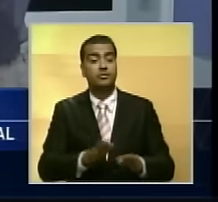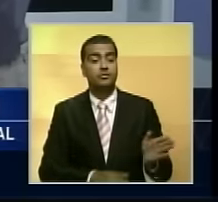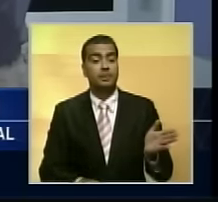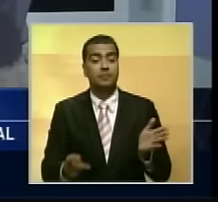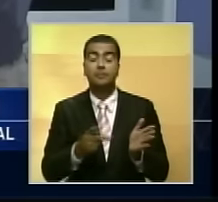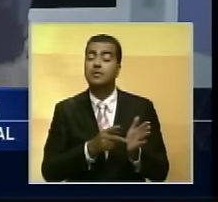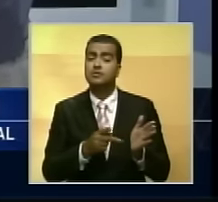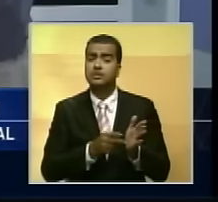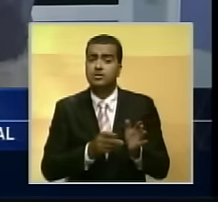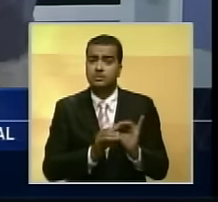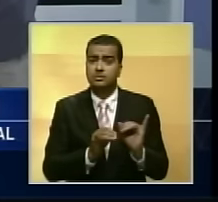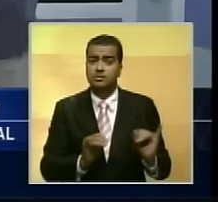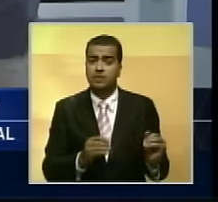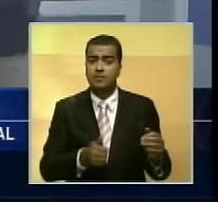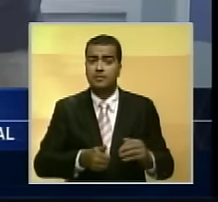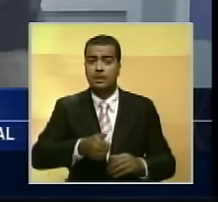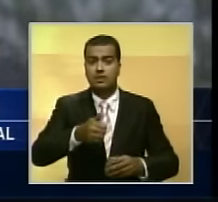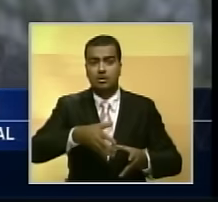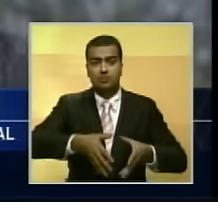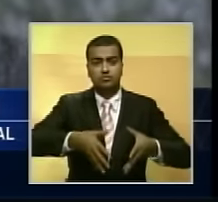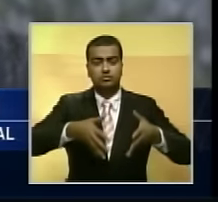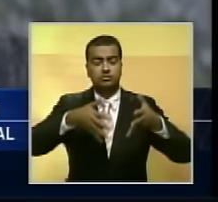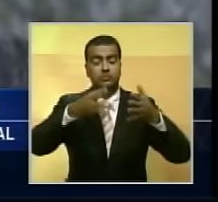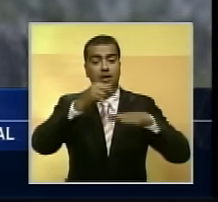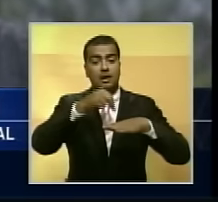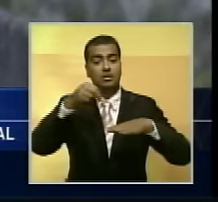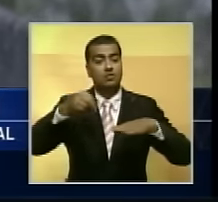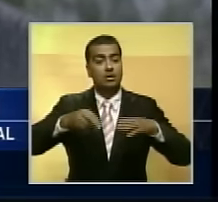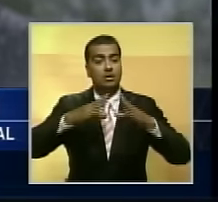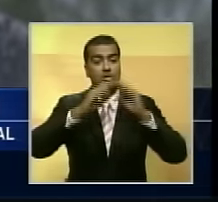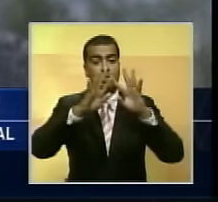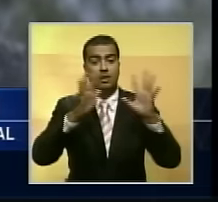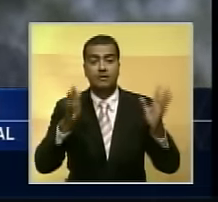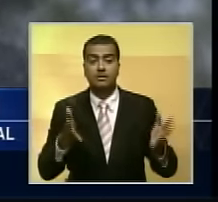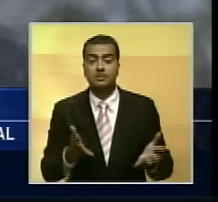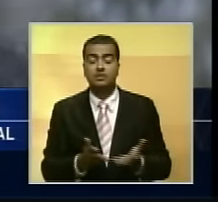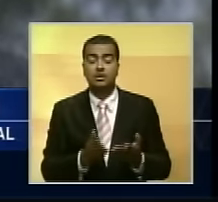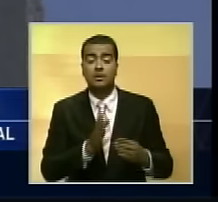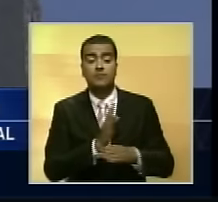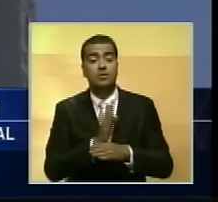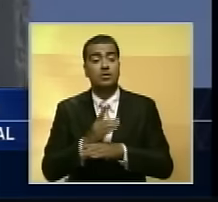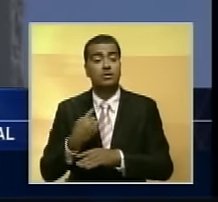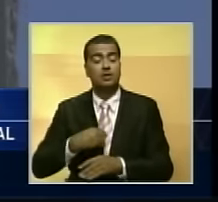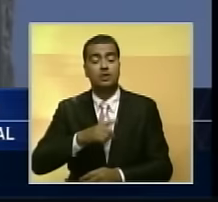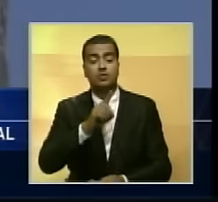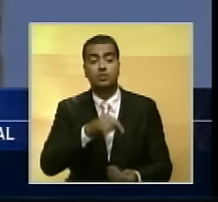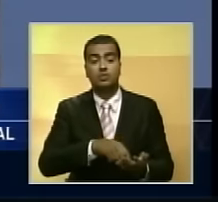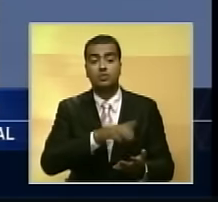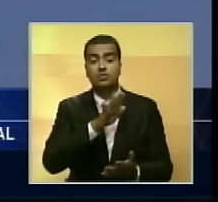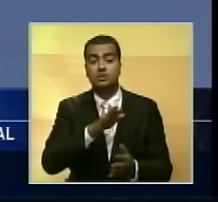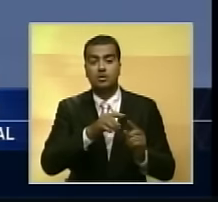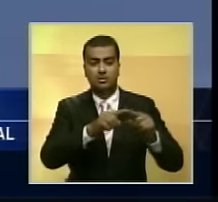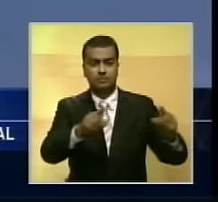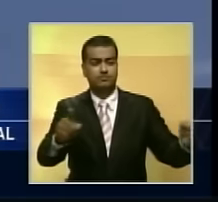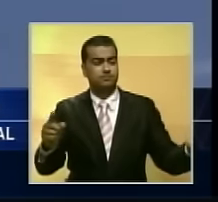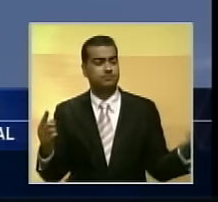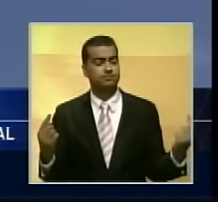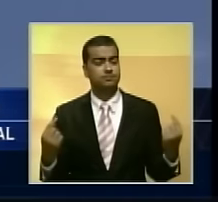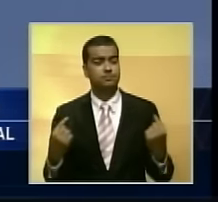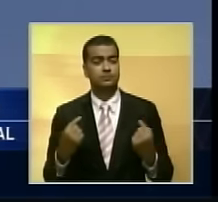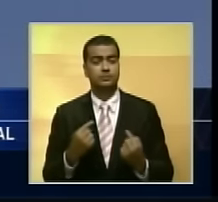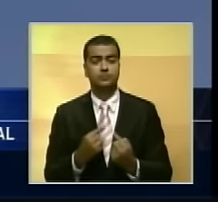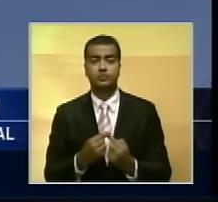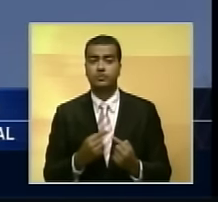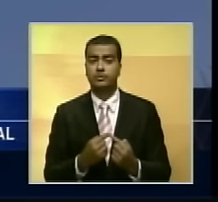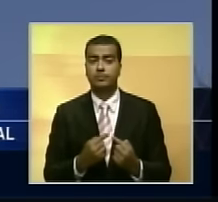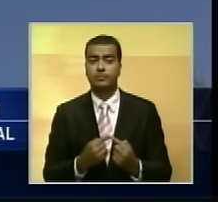manera oficial el mayor monumento natural del planeta. La reserva protegida cuenta con 1.5 millones de kilómetros cuadrados y en